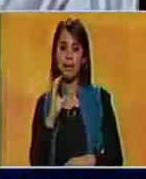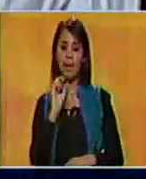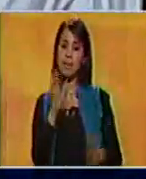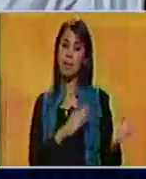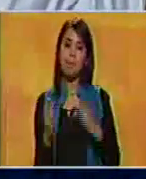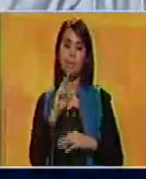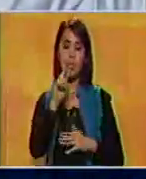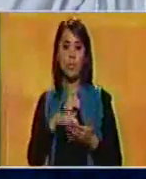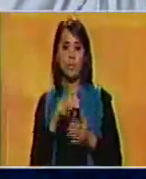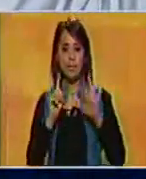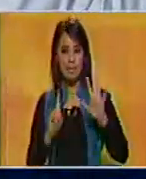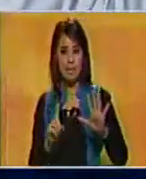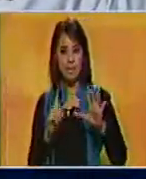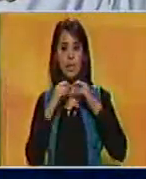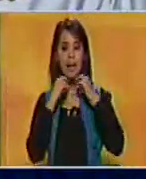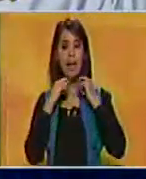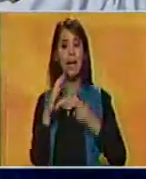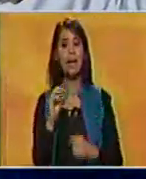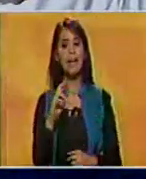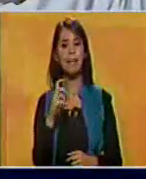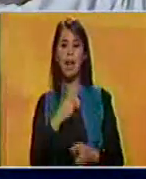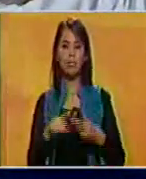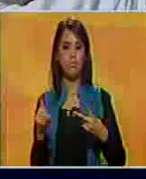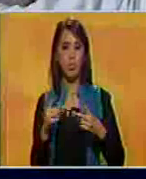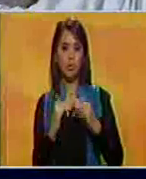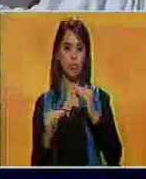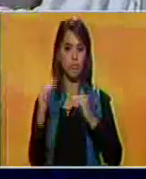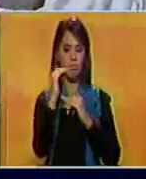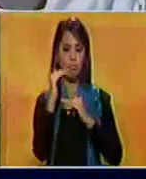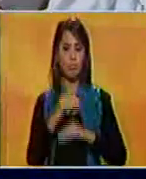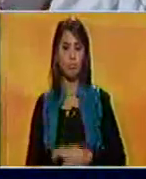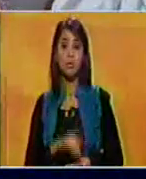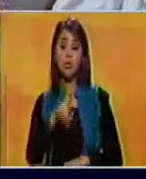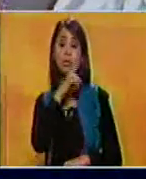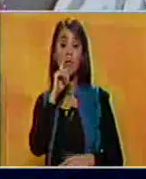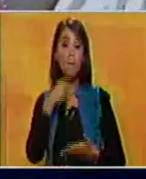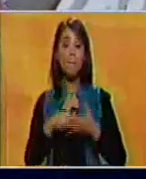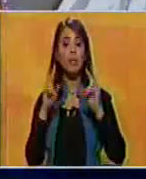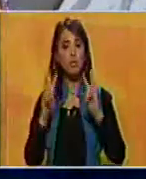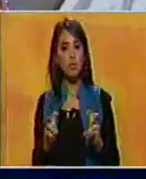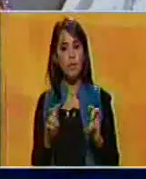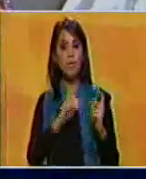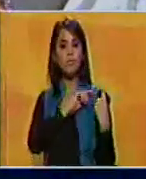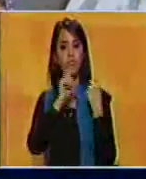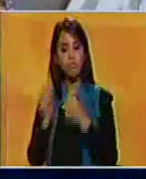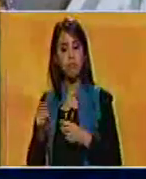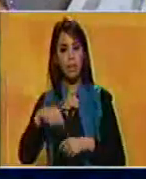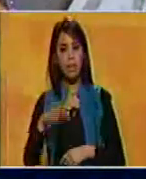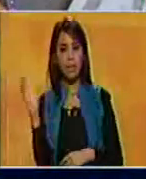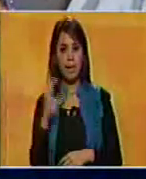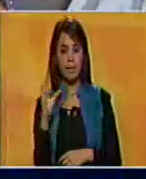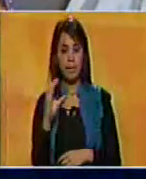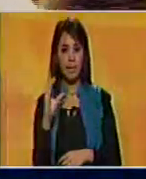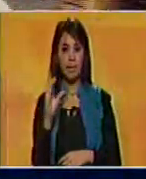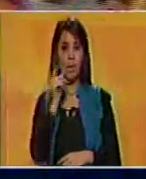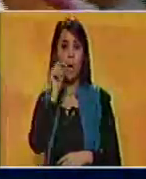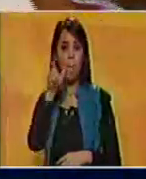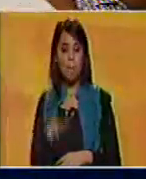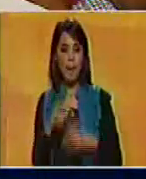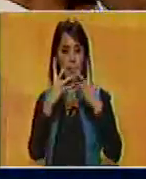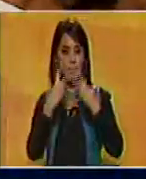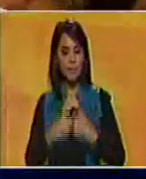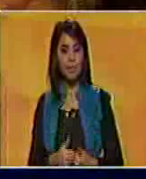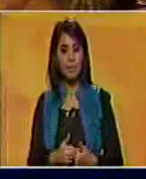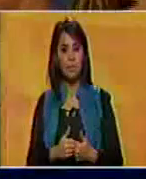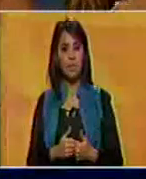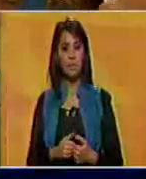ascendió a cardenal en espera de que su nombre a un nuevo titular de la diócesis de la capital venezolana francisco nombró administrador apostólico